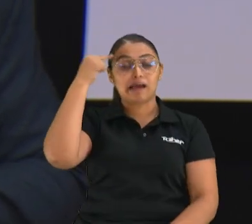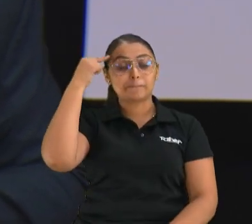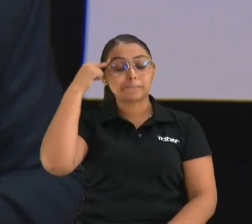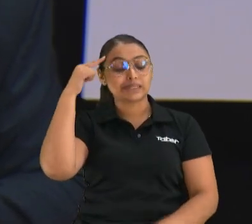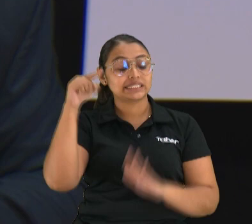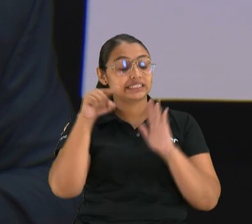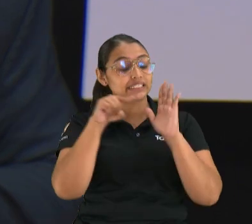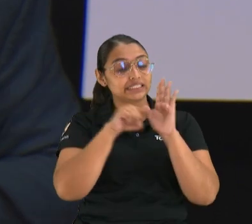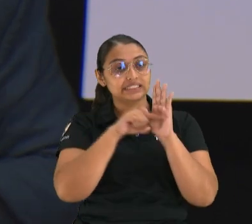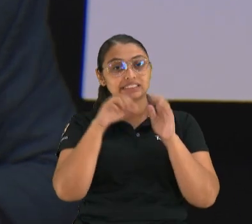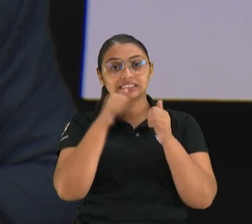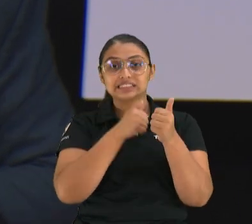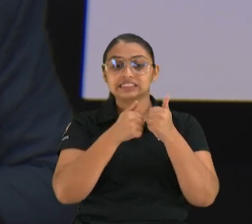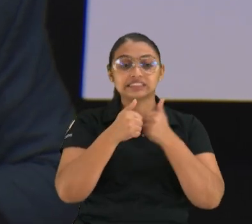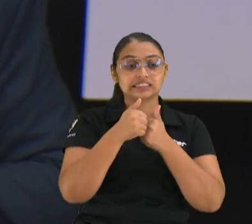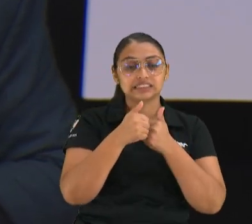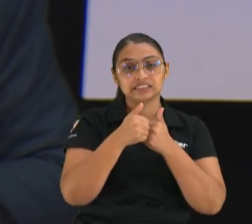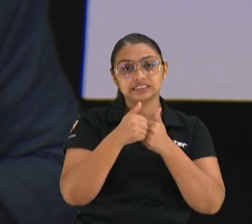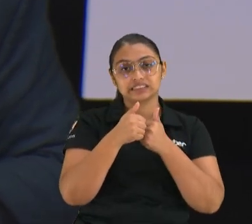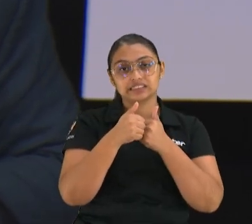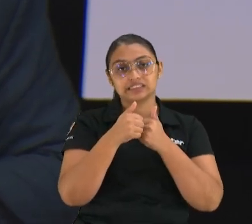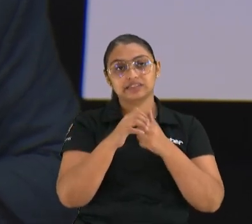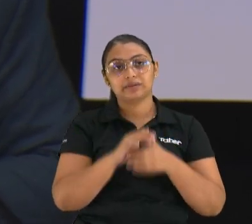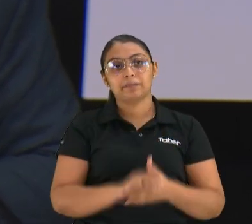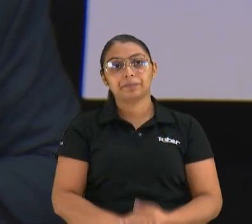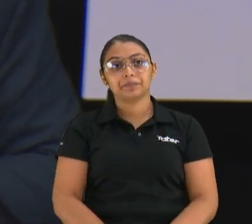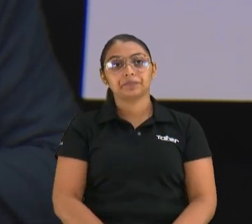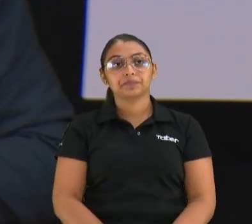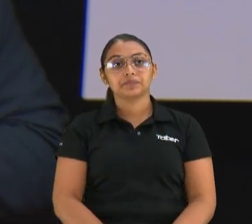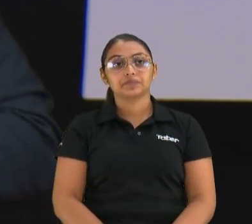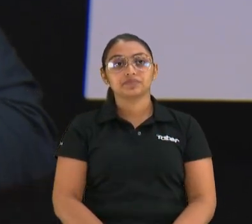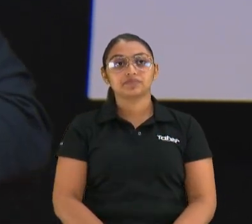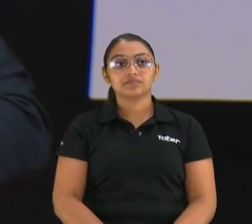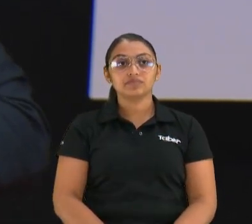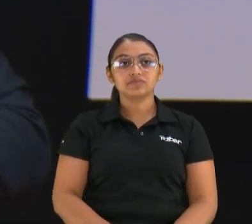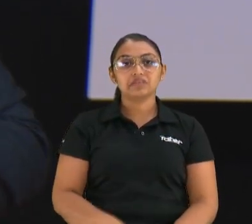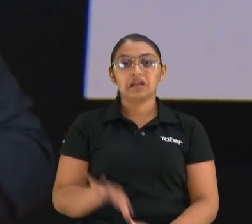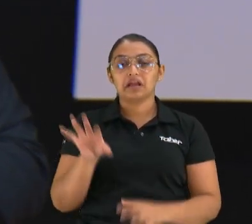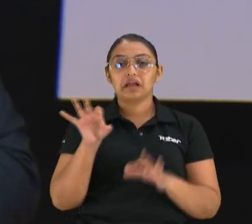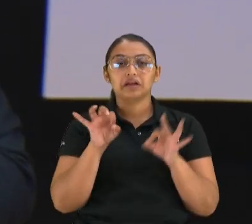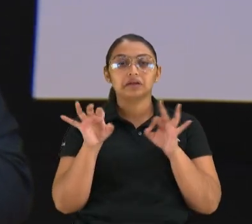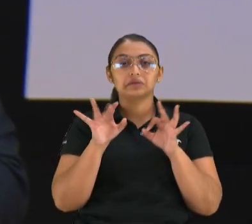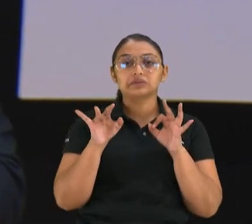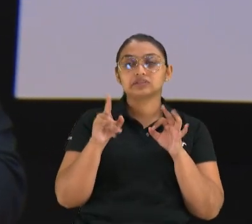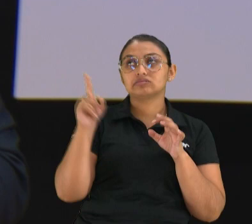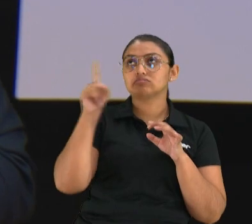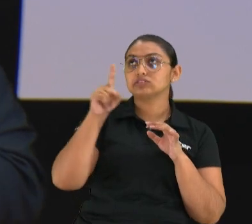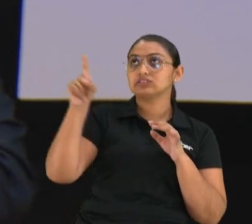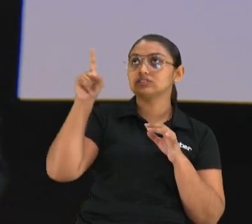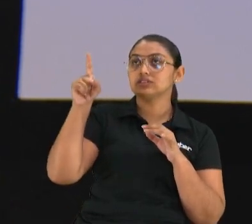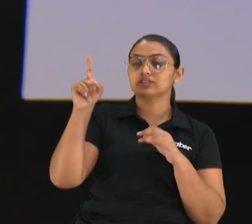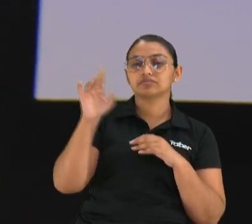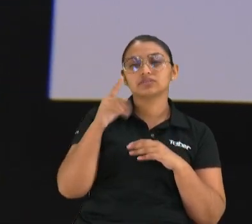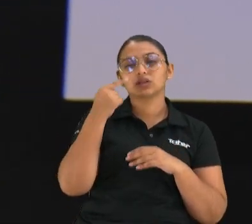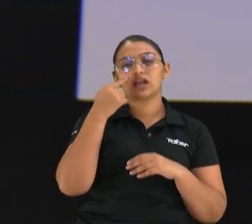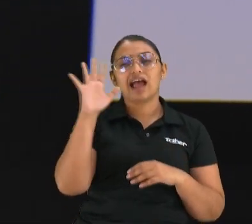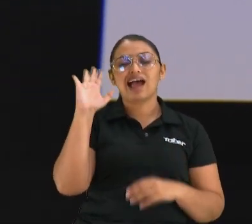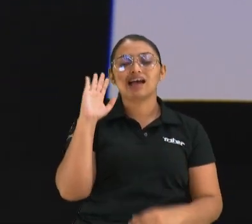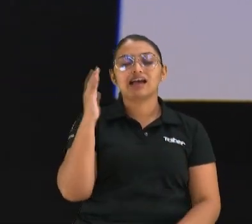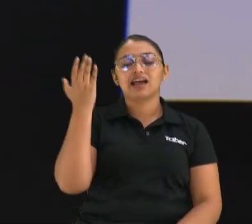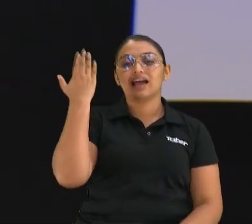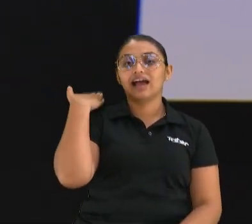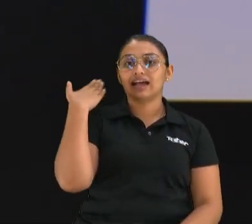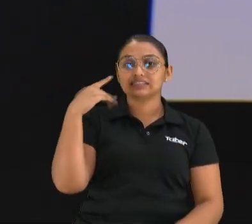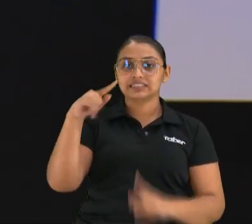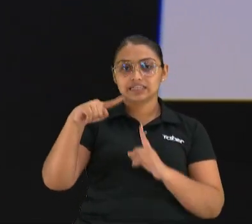reprobada no la trae nacimiento esa la otorga a Dios es un juicio de Dios en su vida decía mi pastor general y